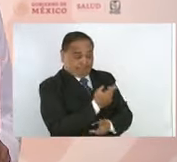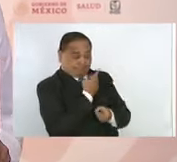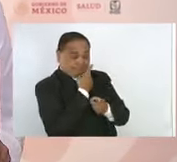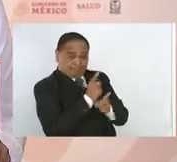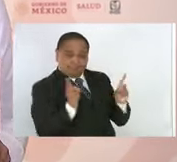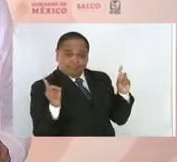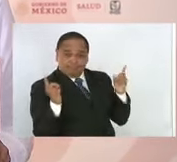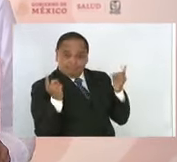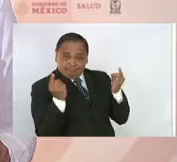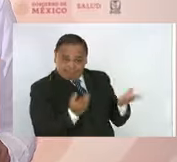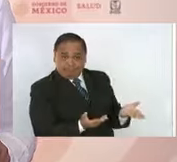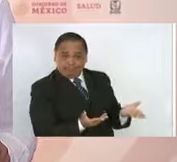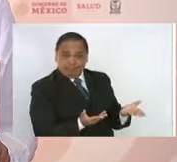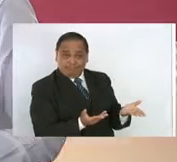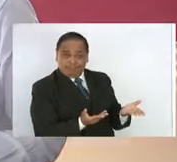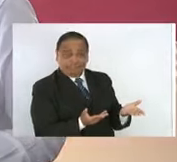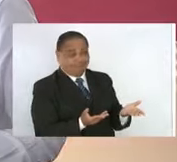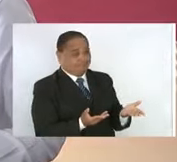era